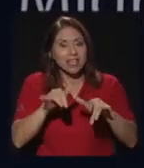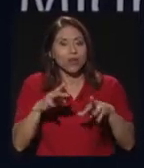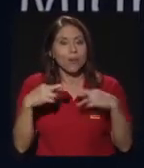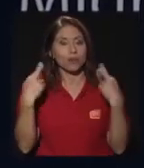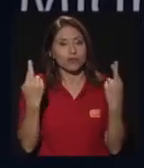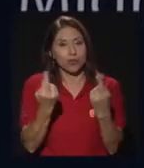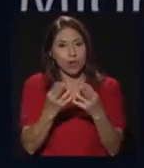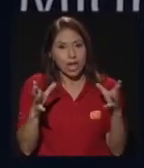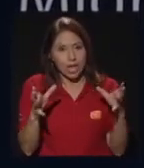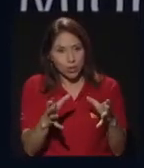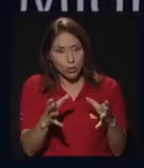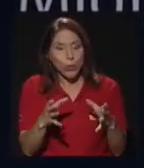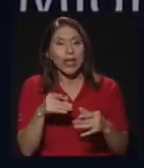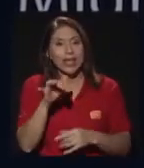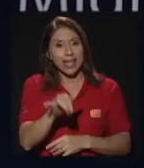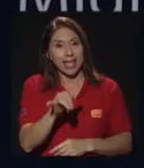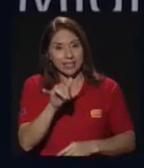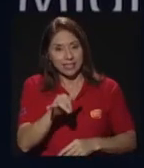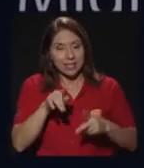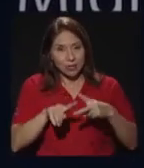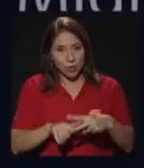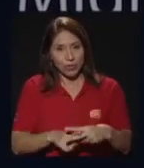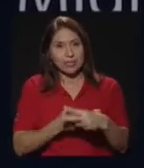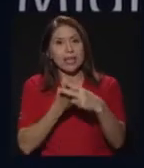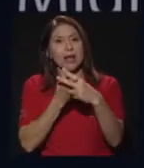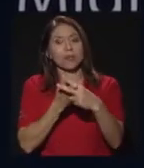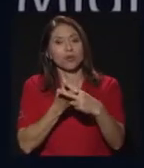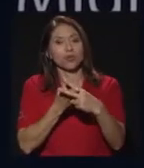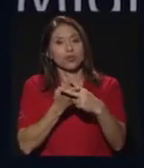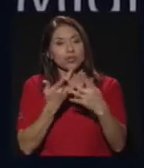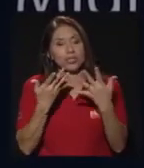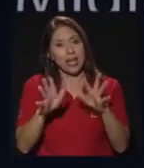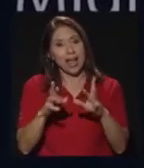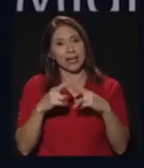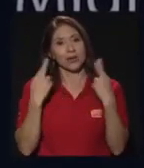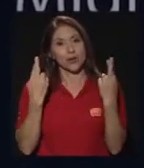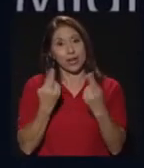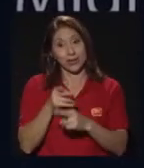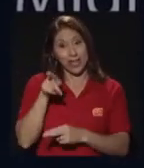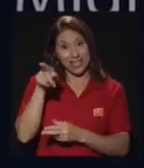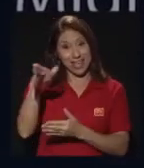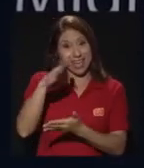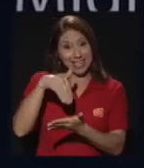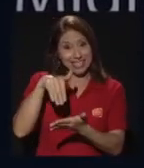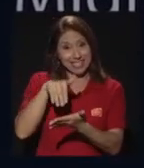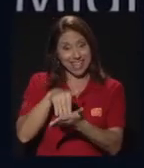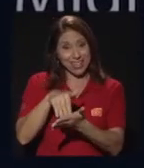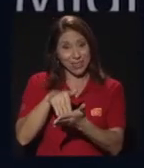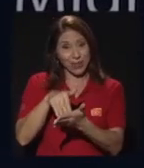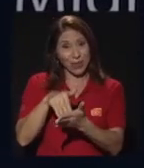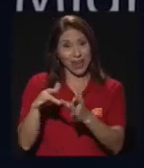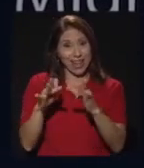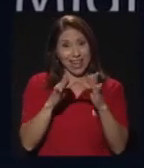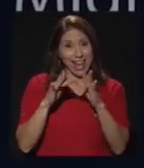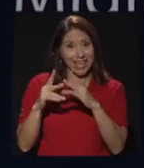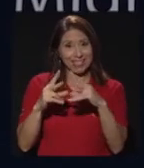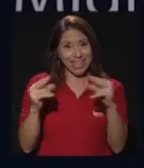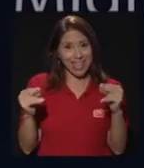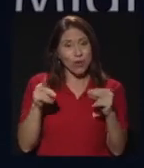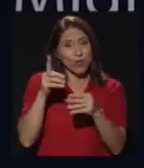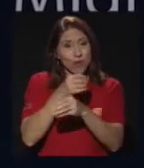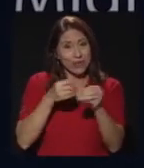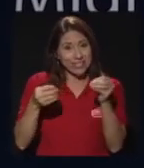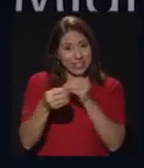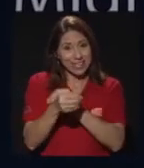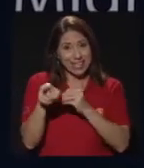reuniendo. Okay. Y así comenzamos allá, nos reunimos allá en el Centro Enlaces, que es una oficinita que tenemos allá en